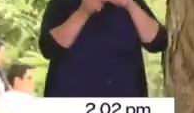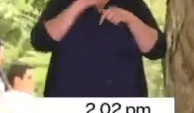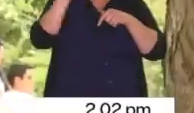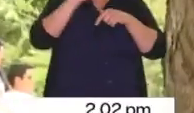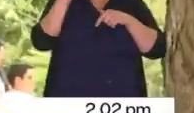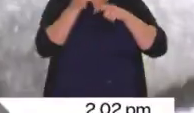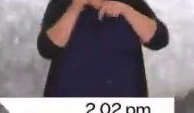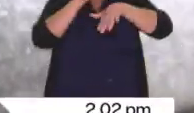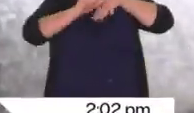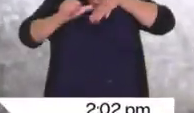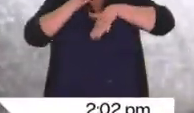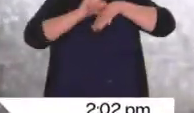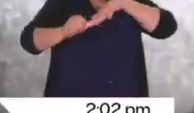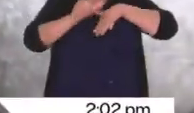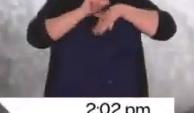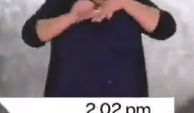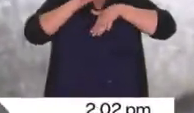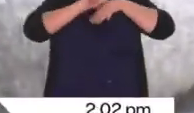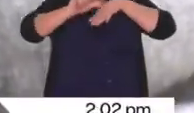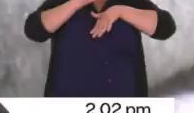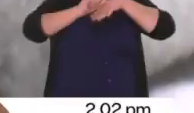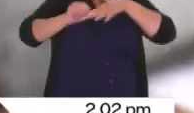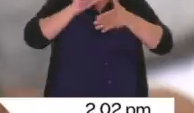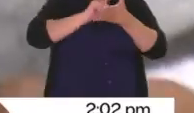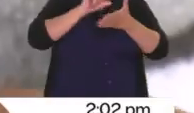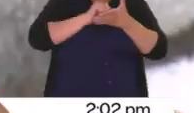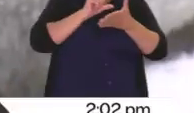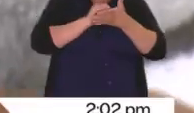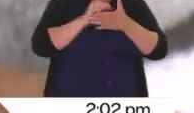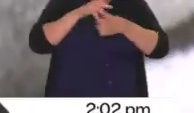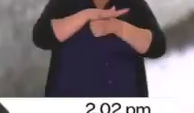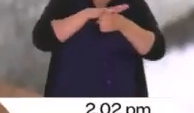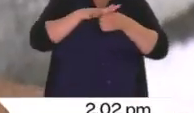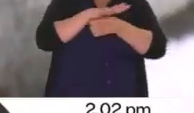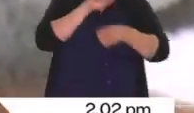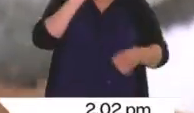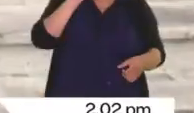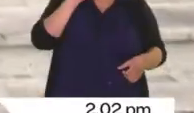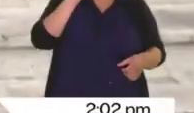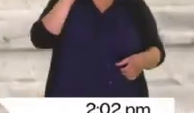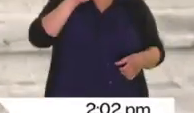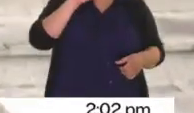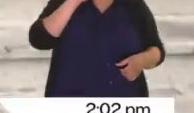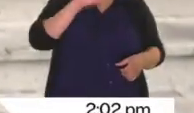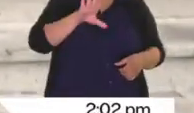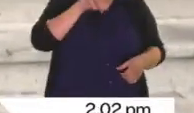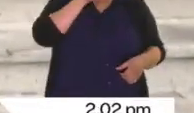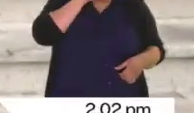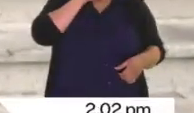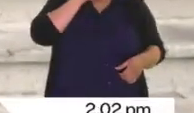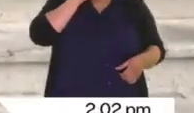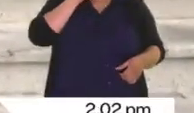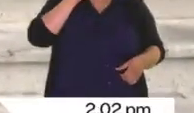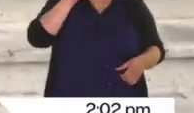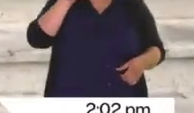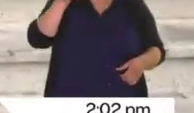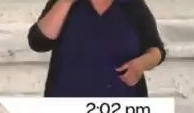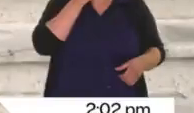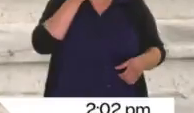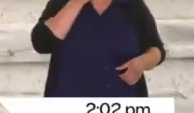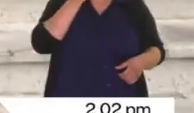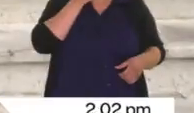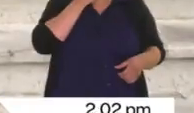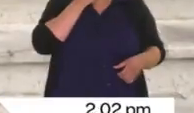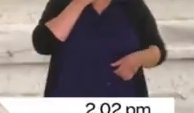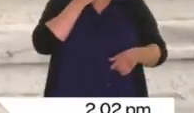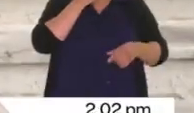y también fracturas el caso se registró en una vivienda del barrio Albania al nororiente de bucaramanga cuando los vecinos alertaron a la policía ambiental sobre la